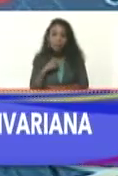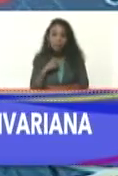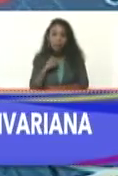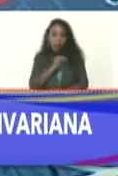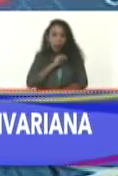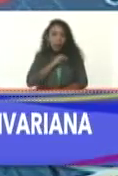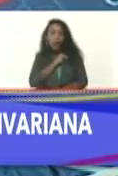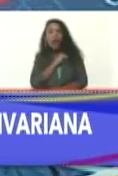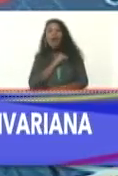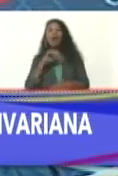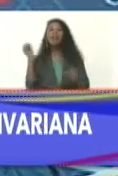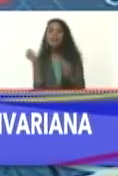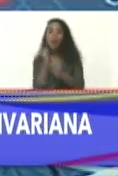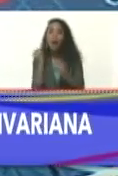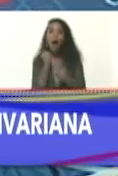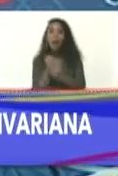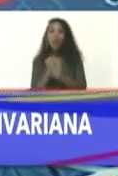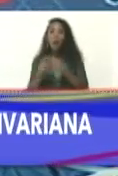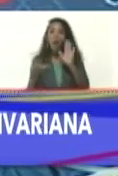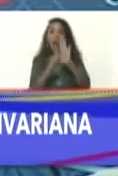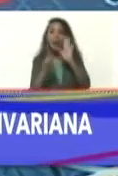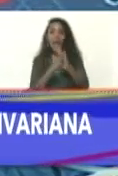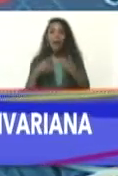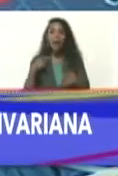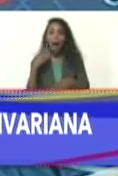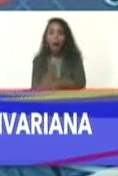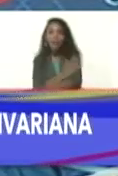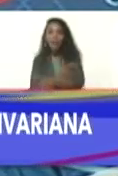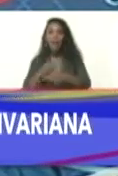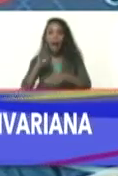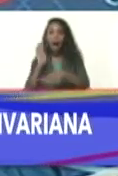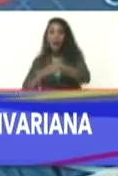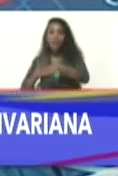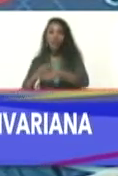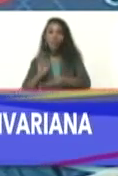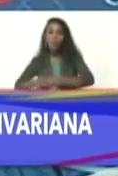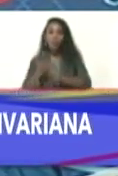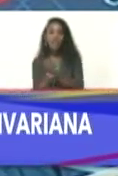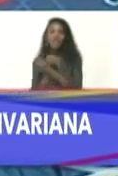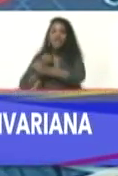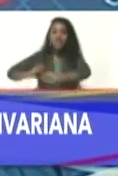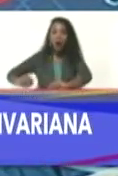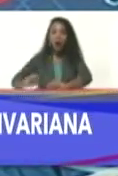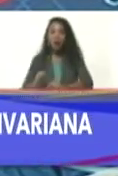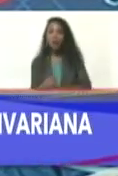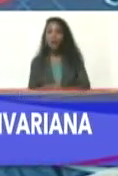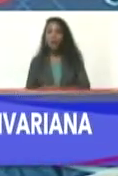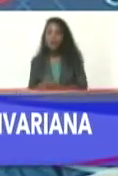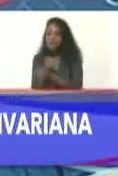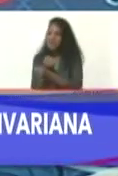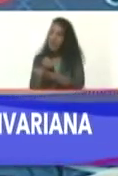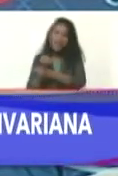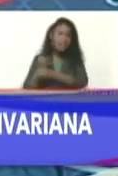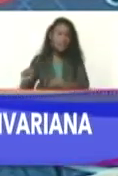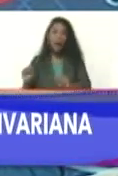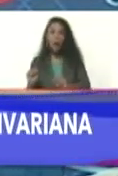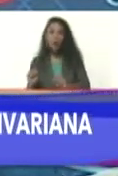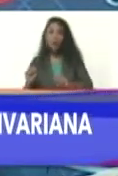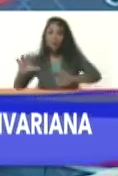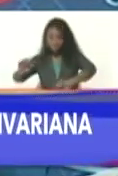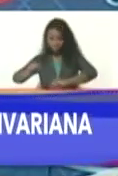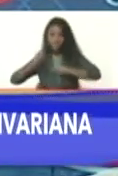Están trabajando lo que se llama en la ley preaviso. Porque fracasaron. Fracasaron y